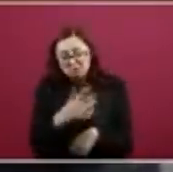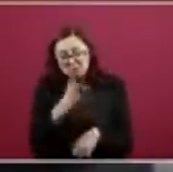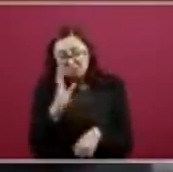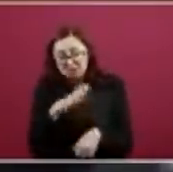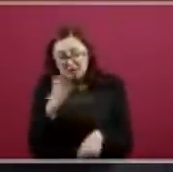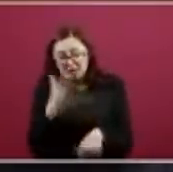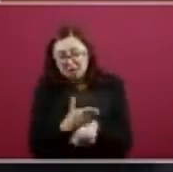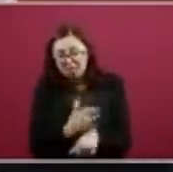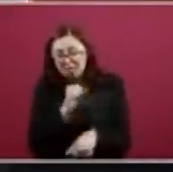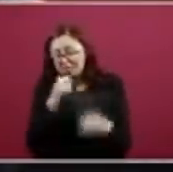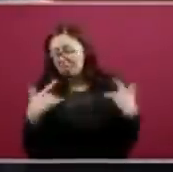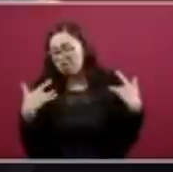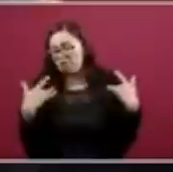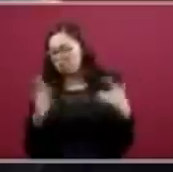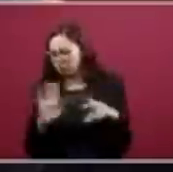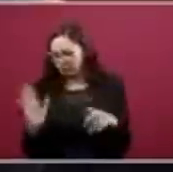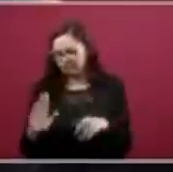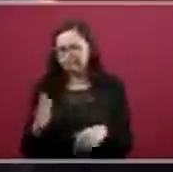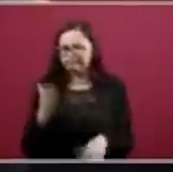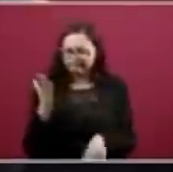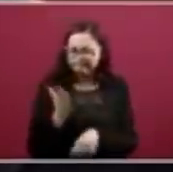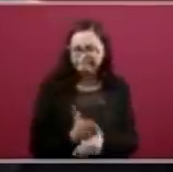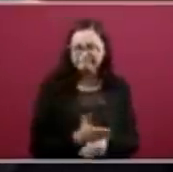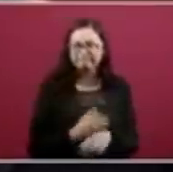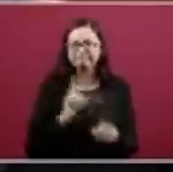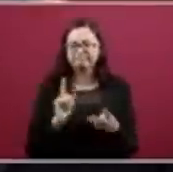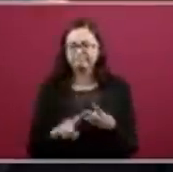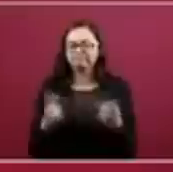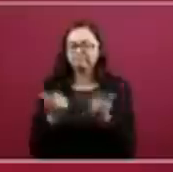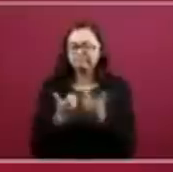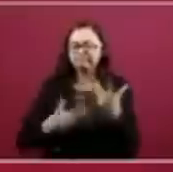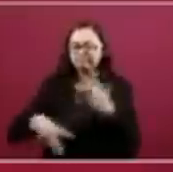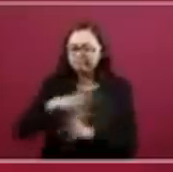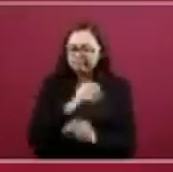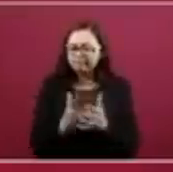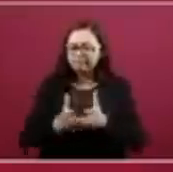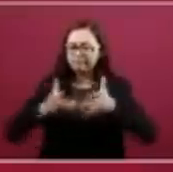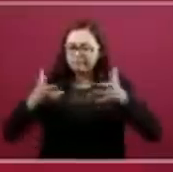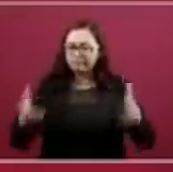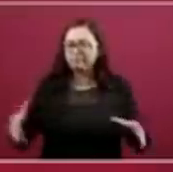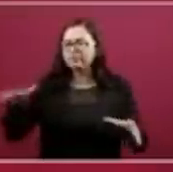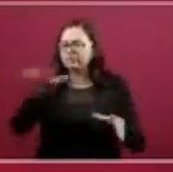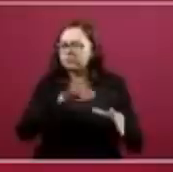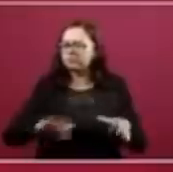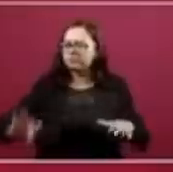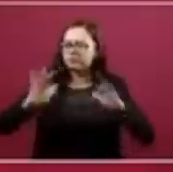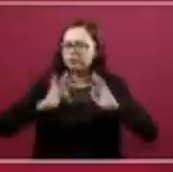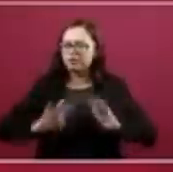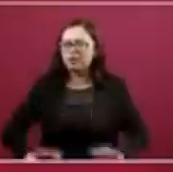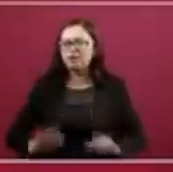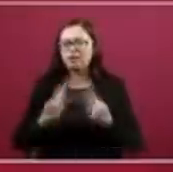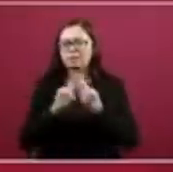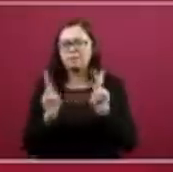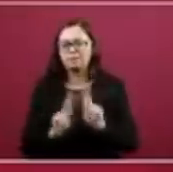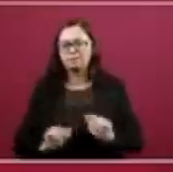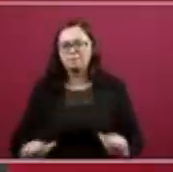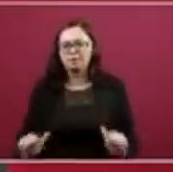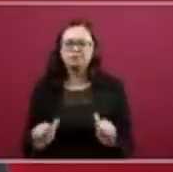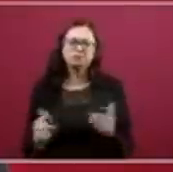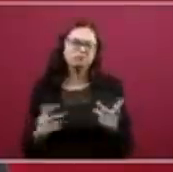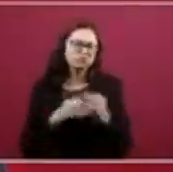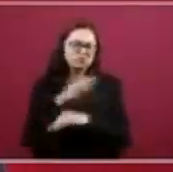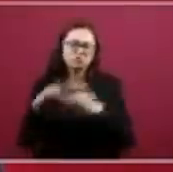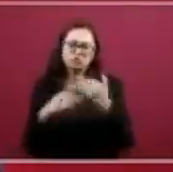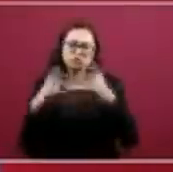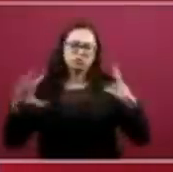que haya crecimiento económico, que haya bienestar, que haya paz, que haya tranquilidad. Pues todos estamos trabajando